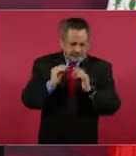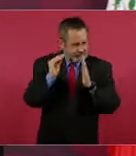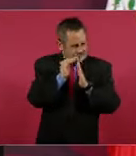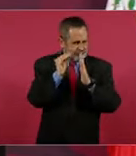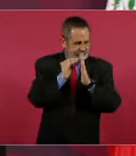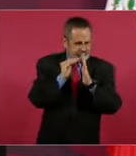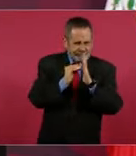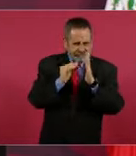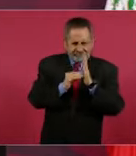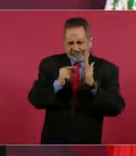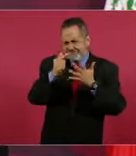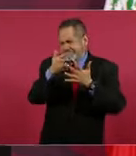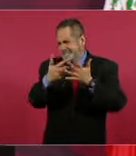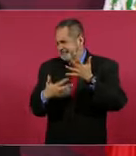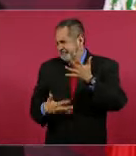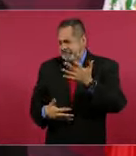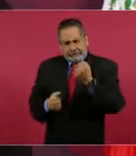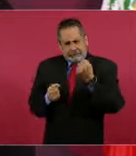otras